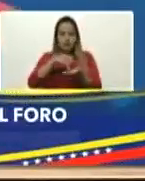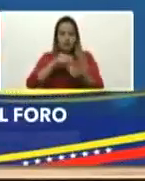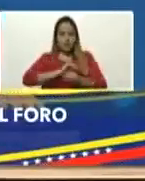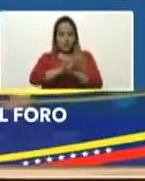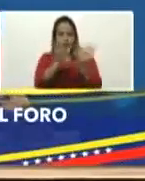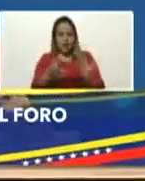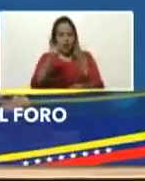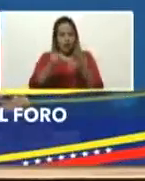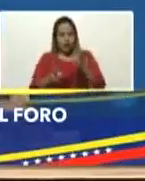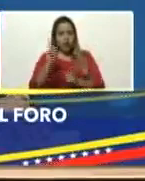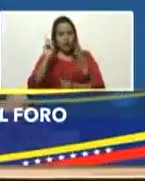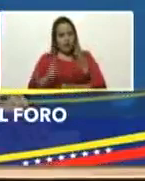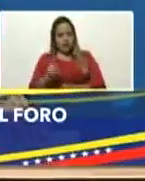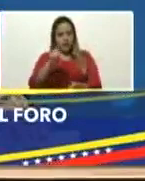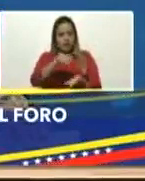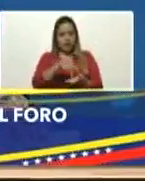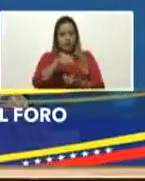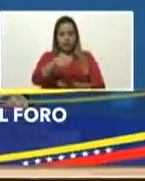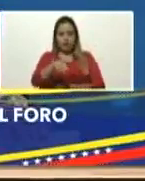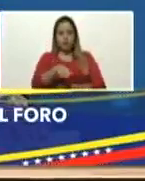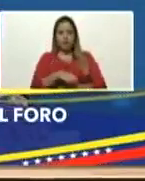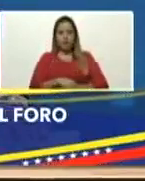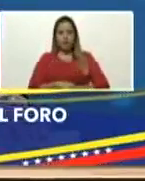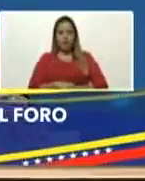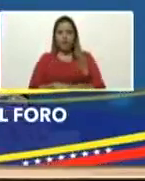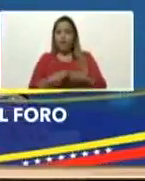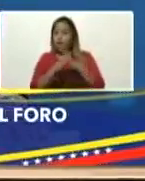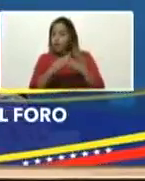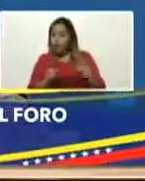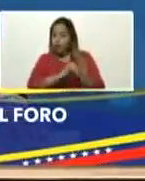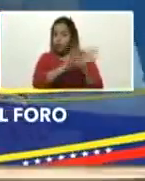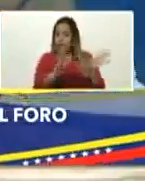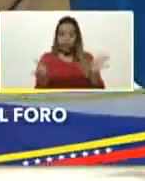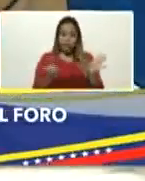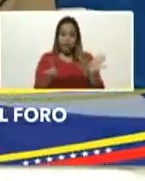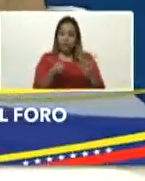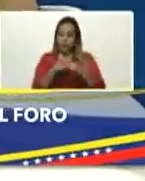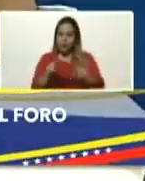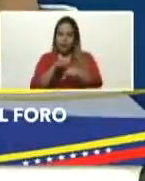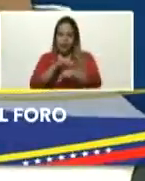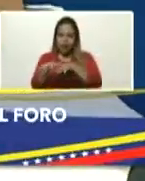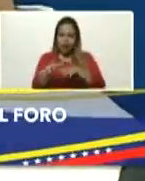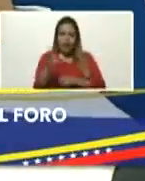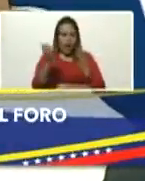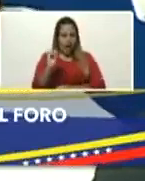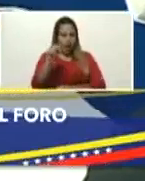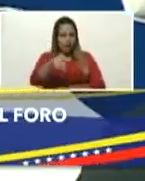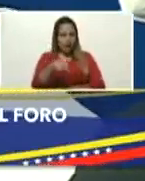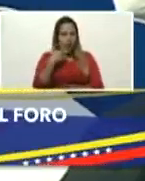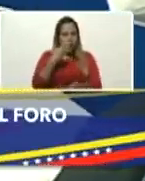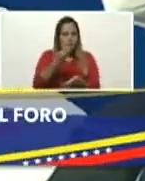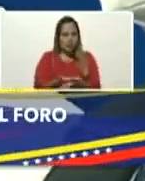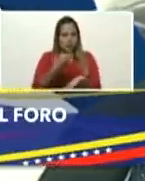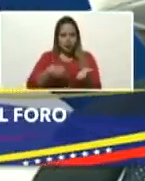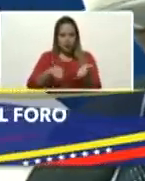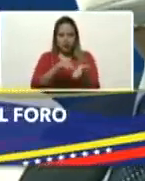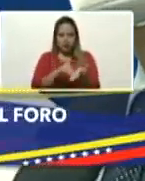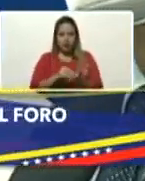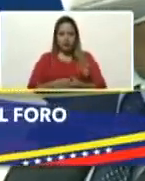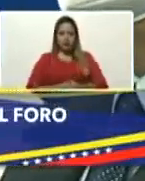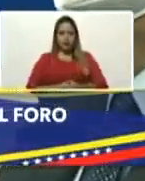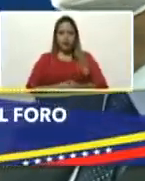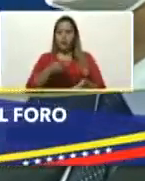algunos están aquí también. No están todos los de esta mañana, pero la mayoría. están aquí, agradecemos nuevamente